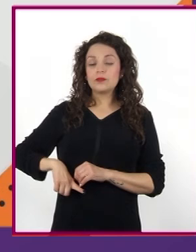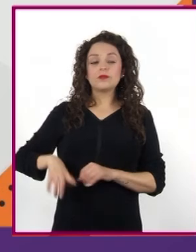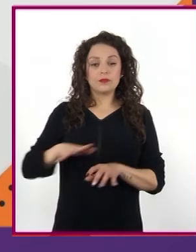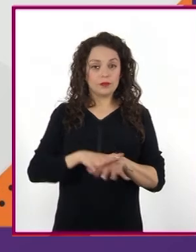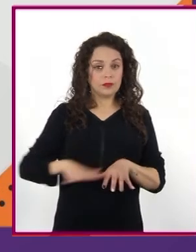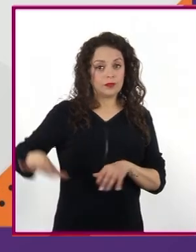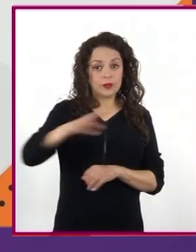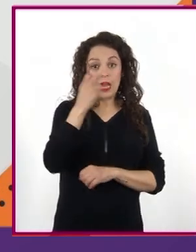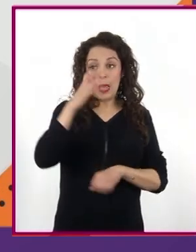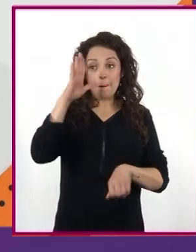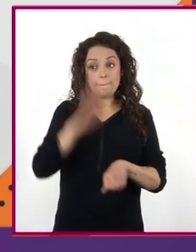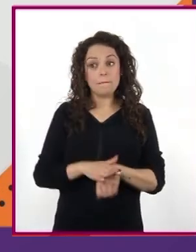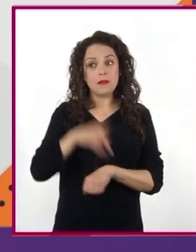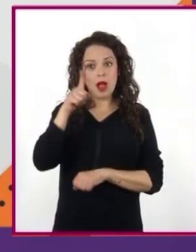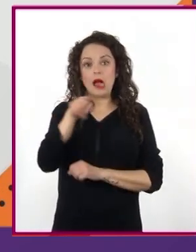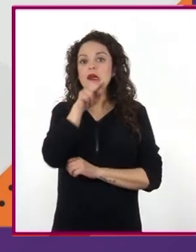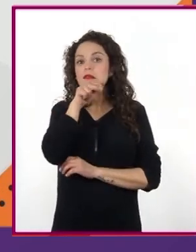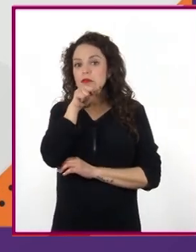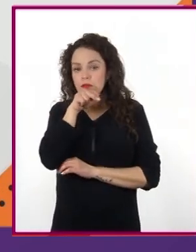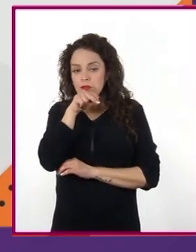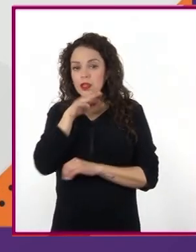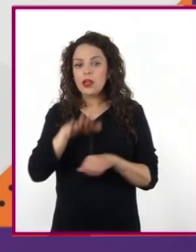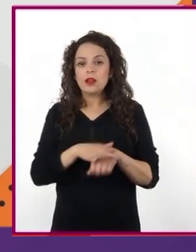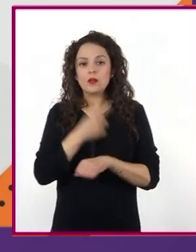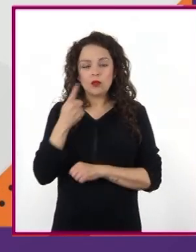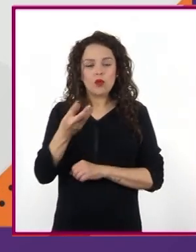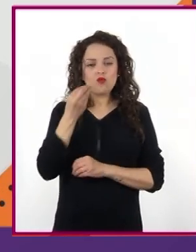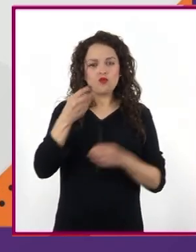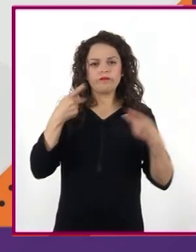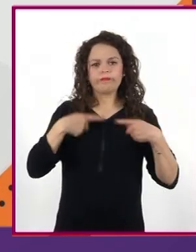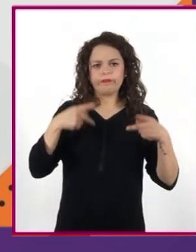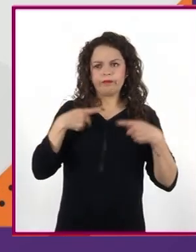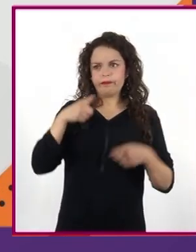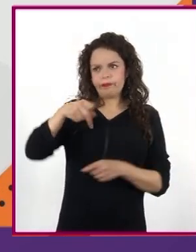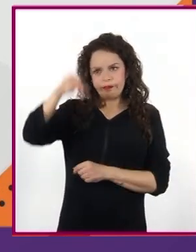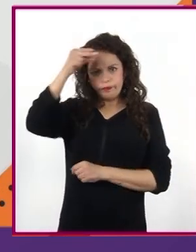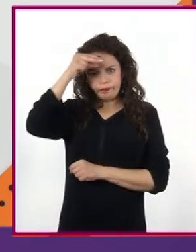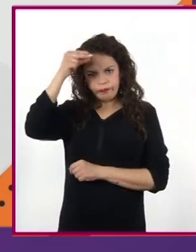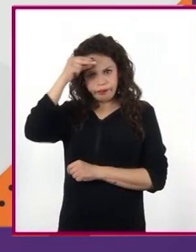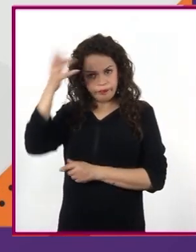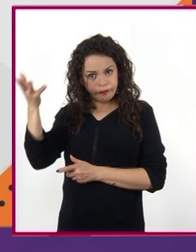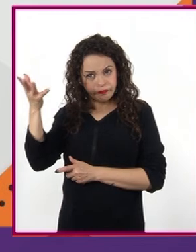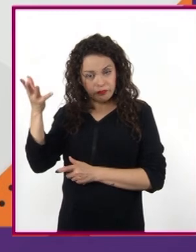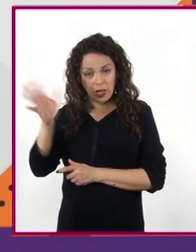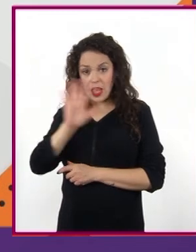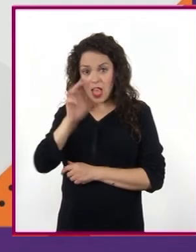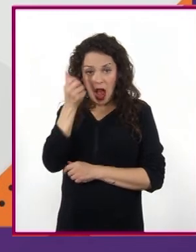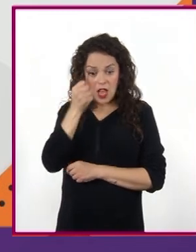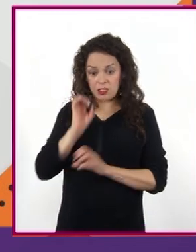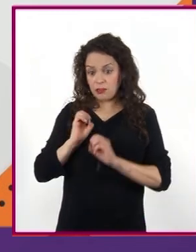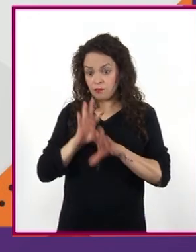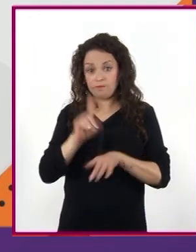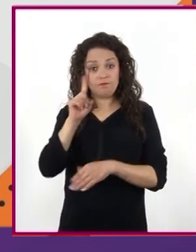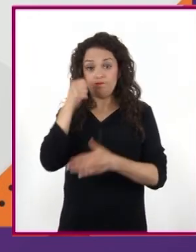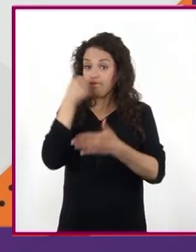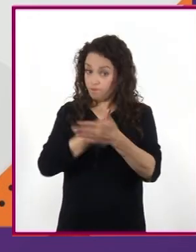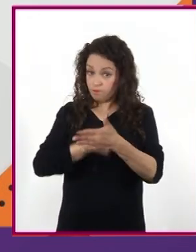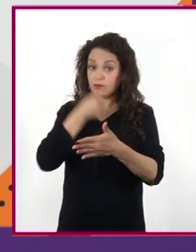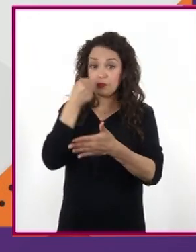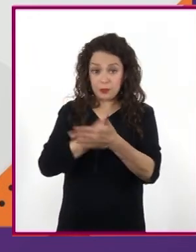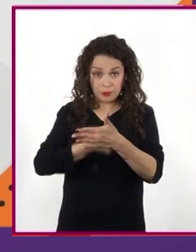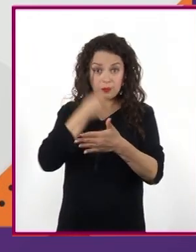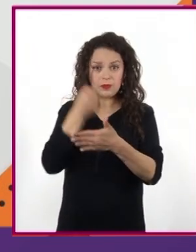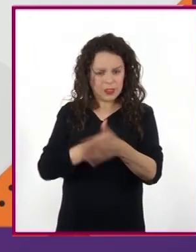los ilustrados. Como hemos visto, muchos hombres ilustrados no cesaron en alcanzar su ideal de emancipación